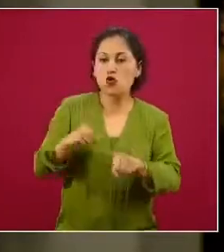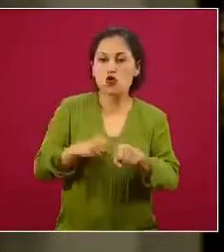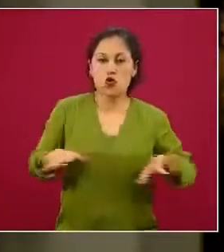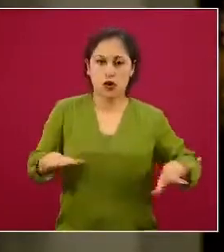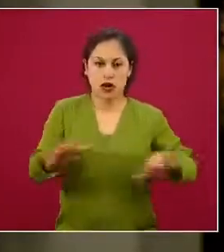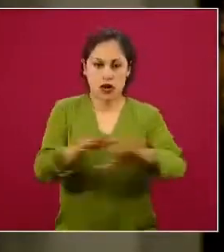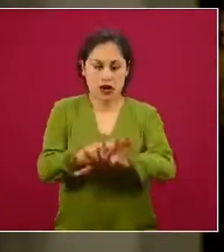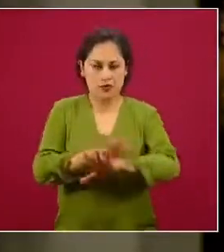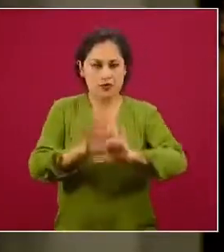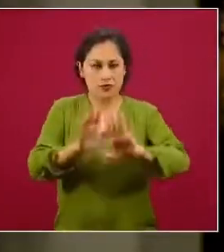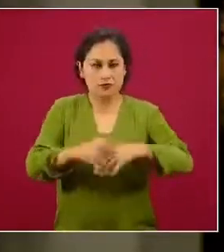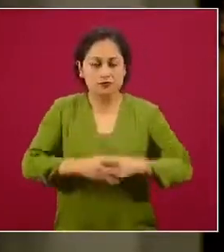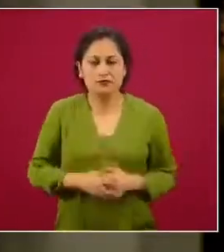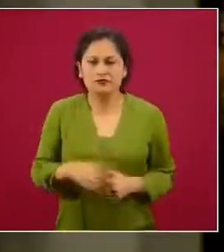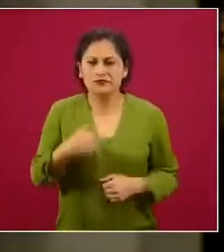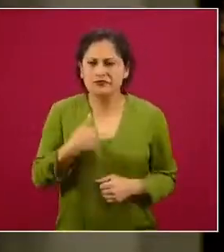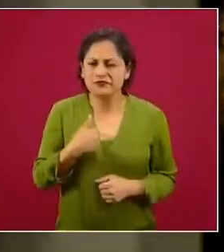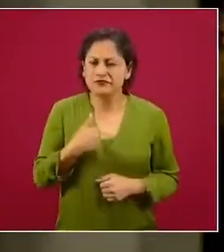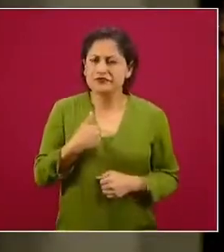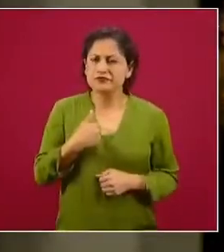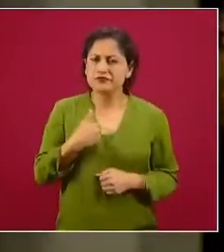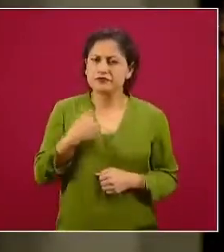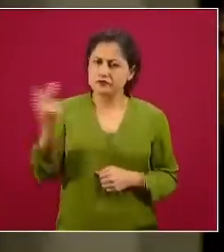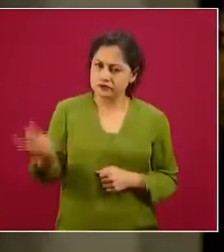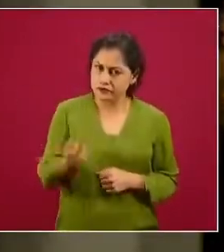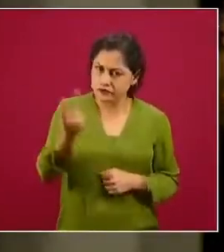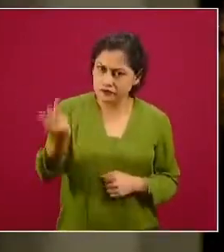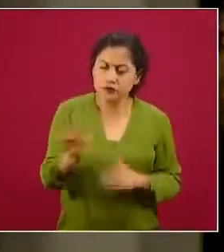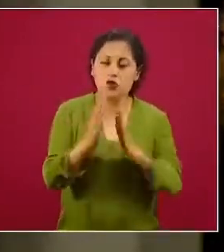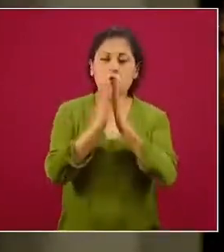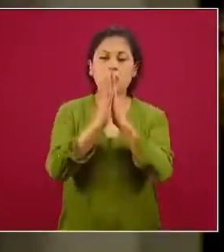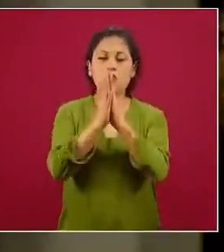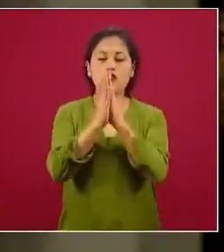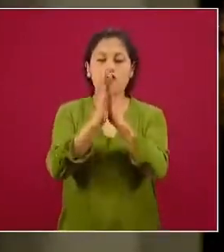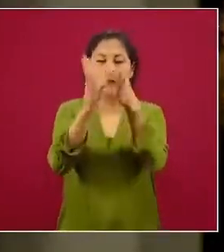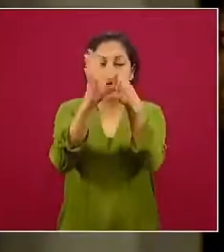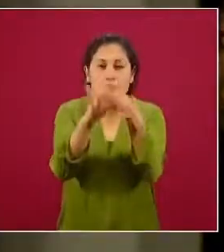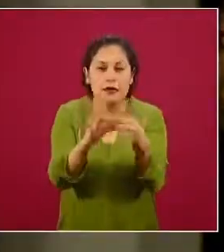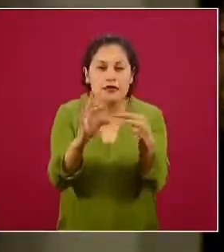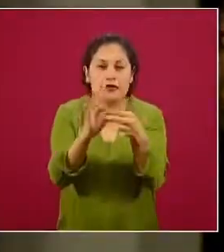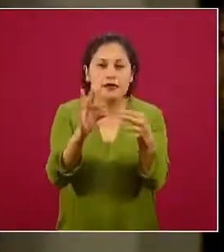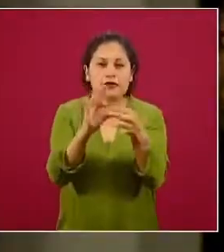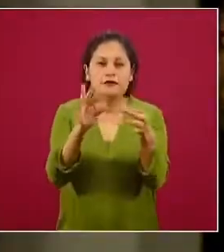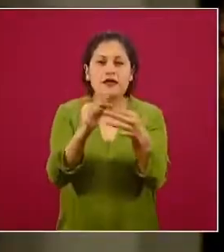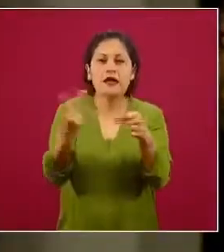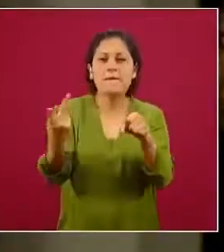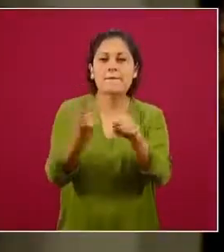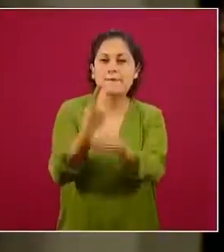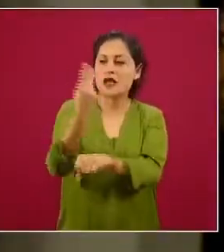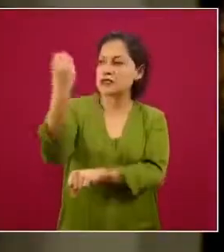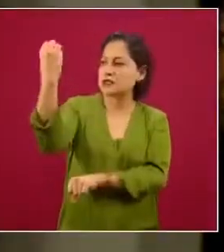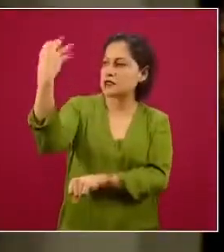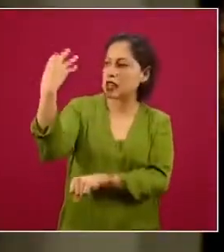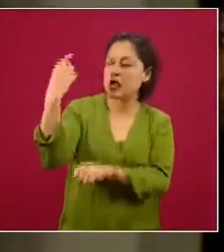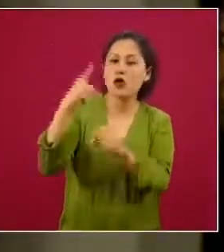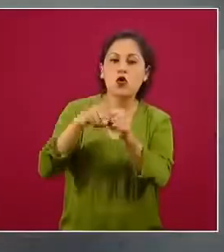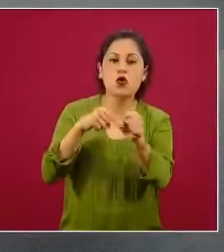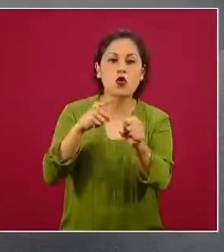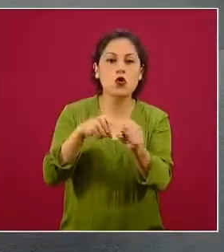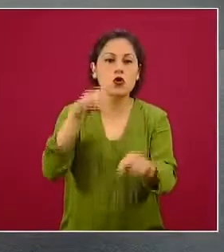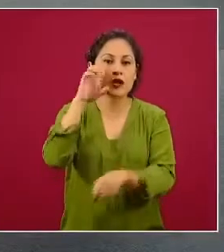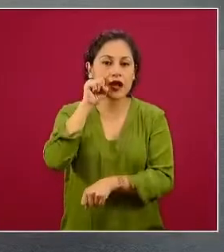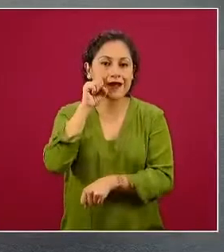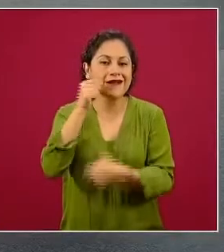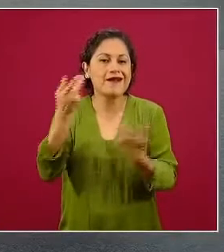Es si puede hacernos el favor de volver a explicar qué significa estar en naranja. Se lo pongo de esta